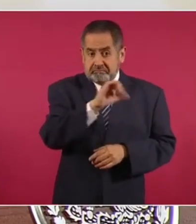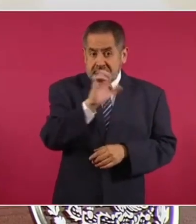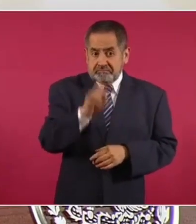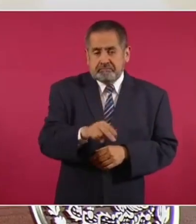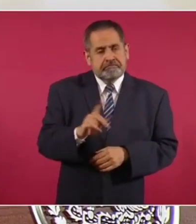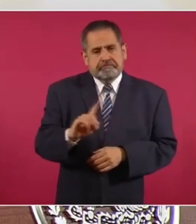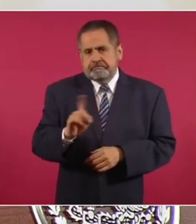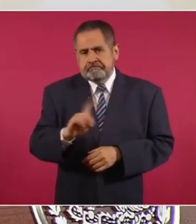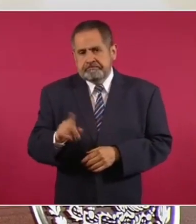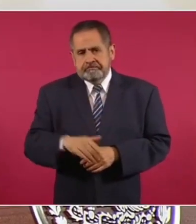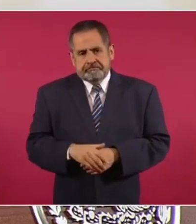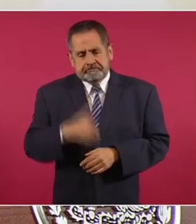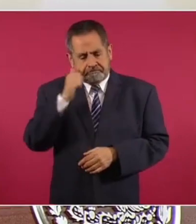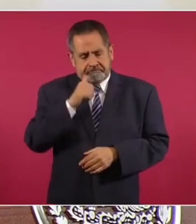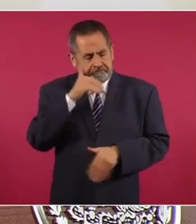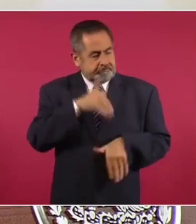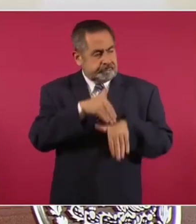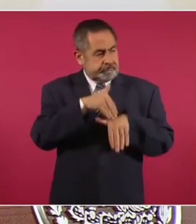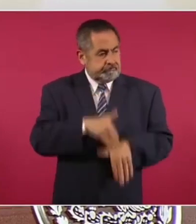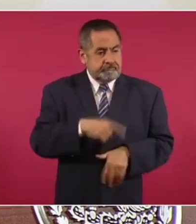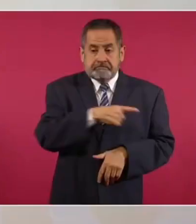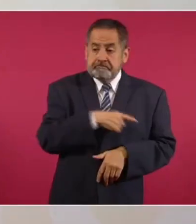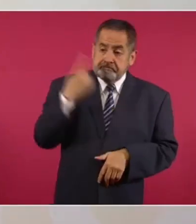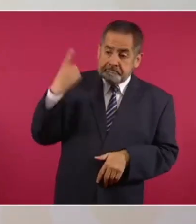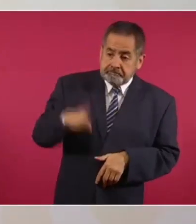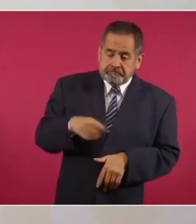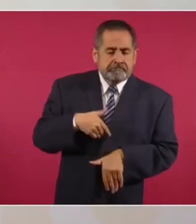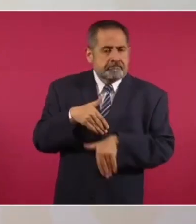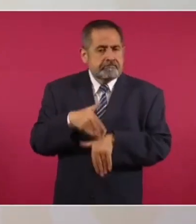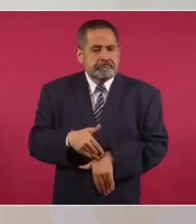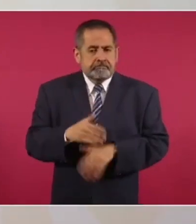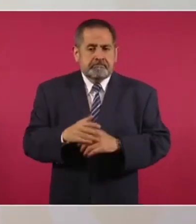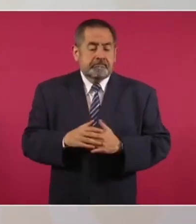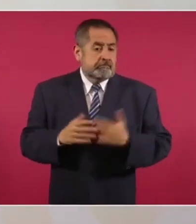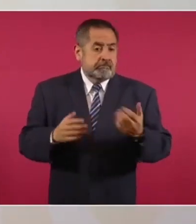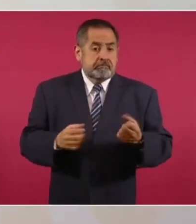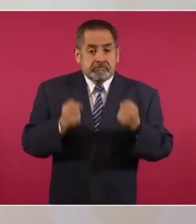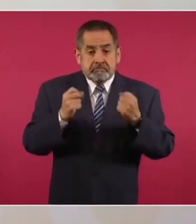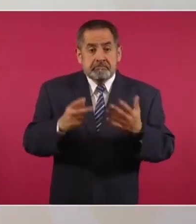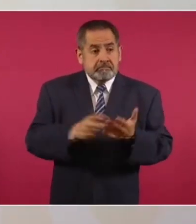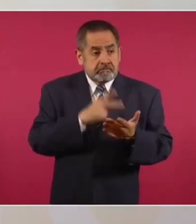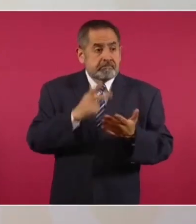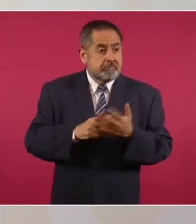desobedeciendo un mandato judicial. Y vaya que